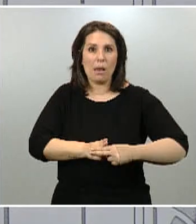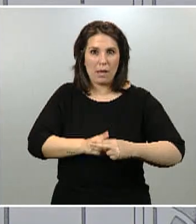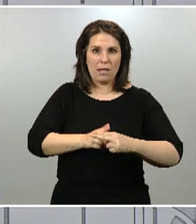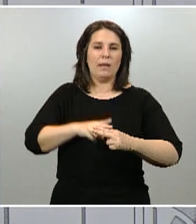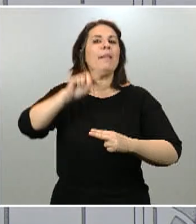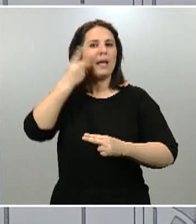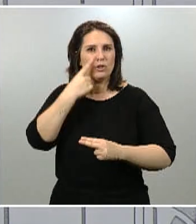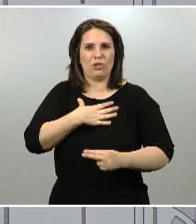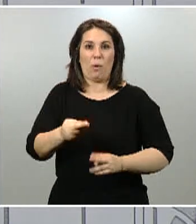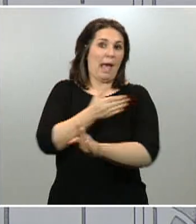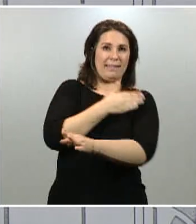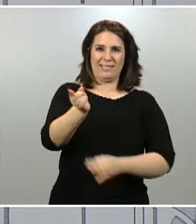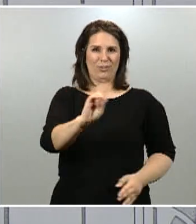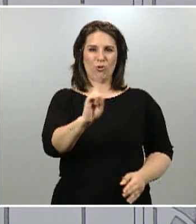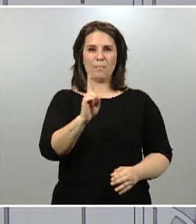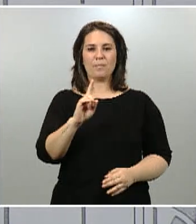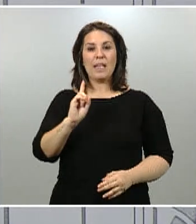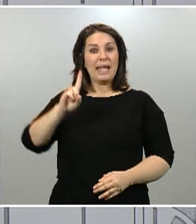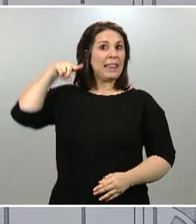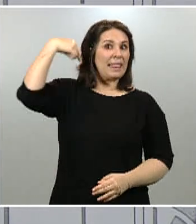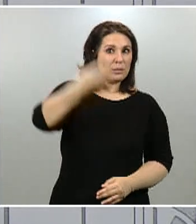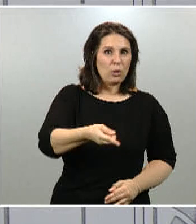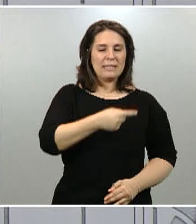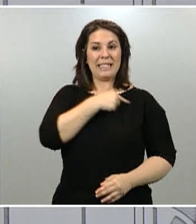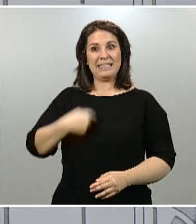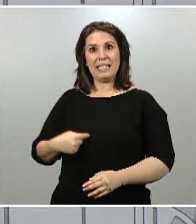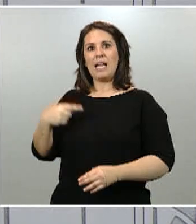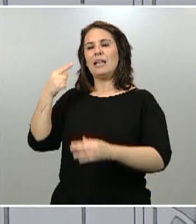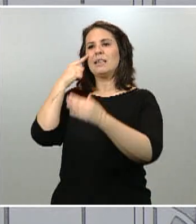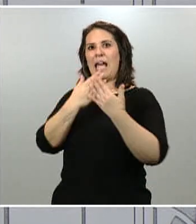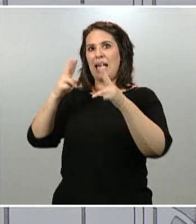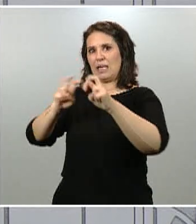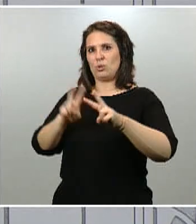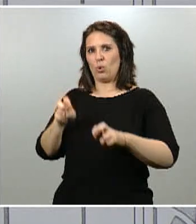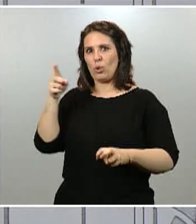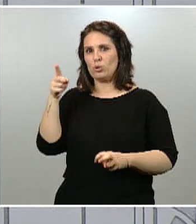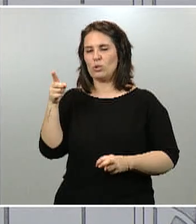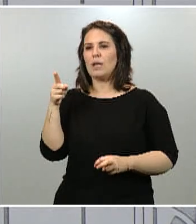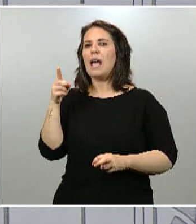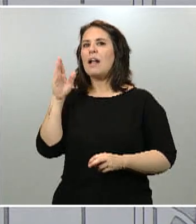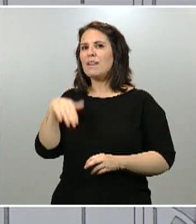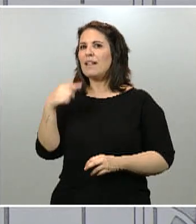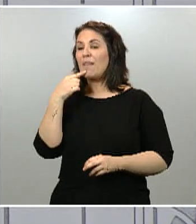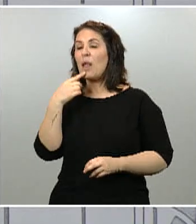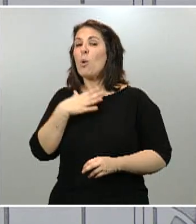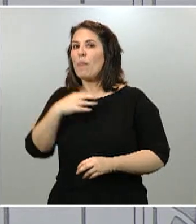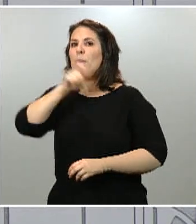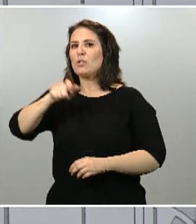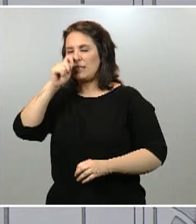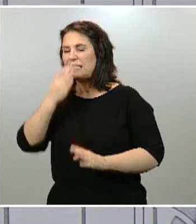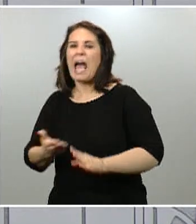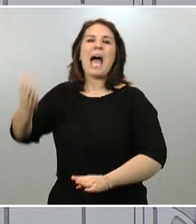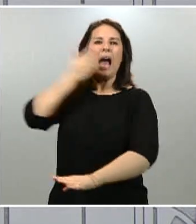que se realizaron más tarde, también en China, que es muy posible que algunos casos se infectaran incluso antes y que hubiera casos